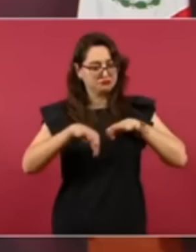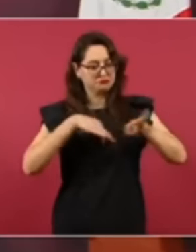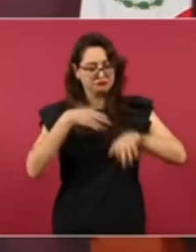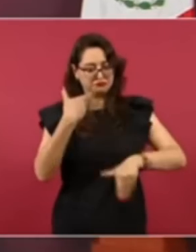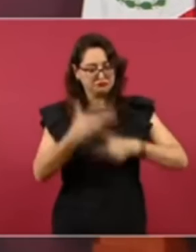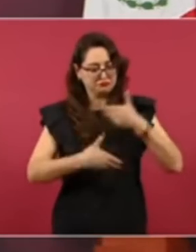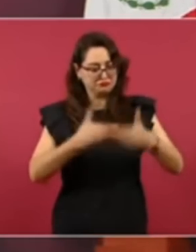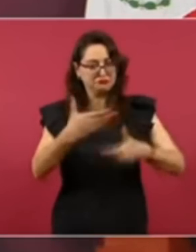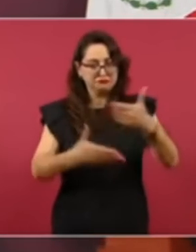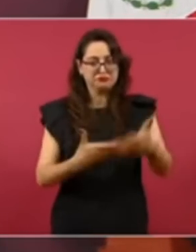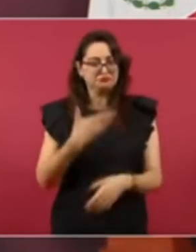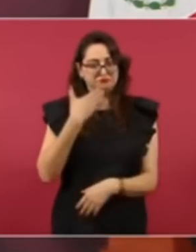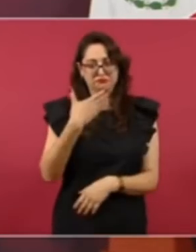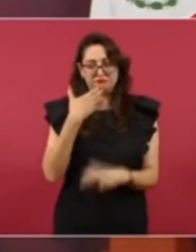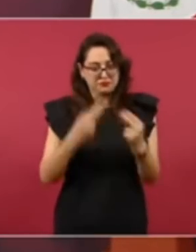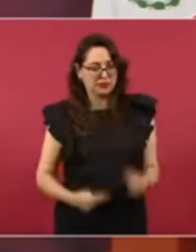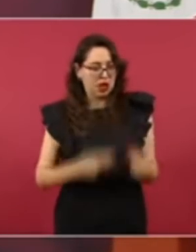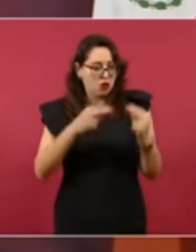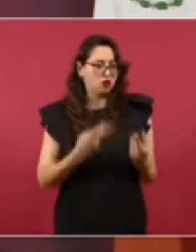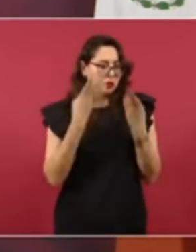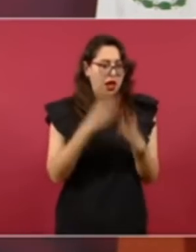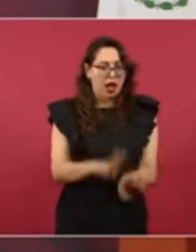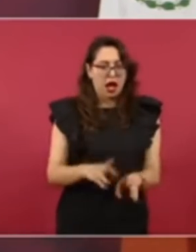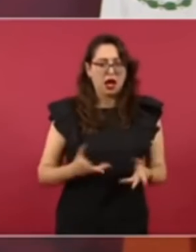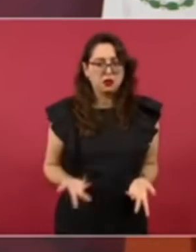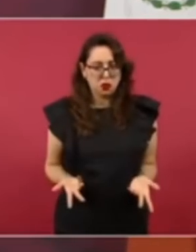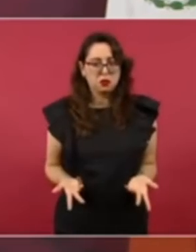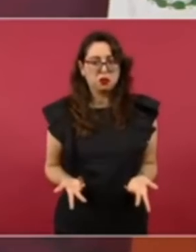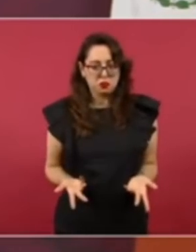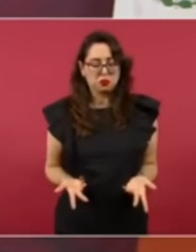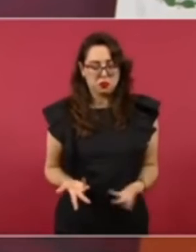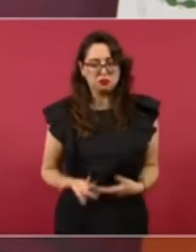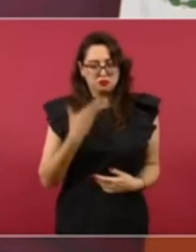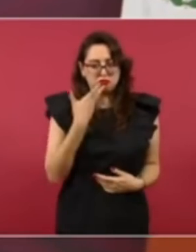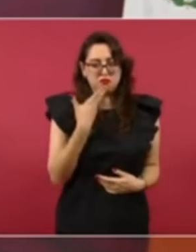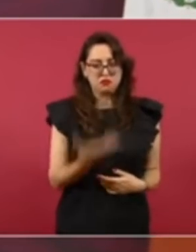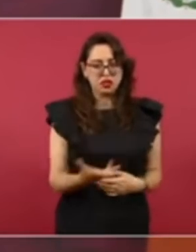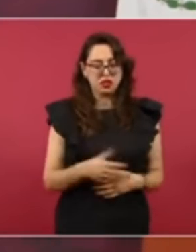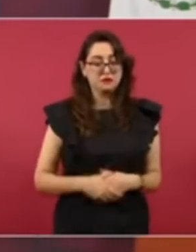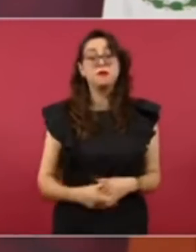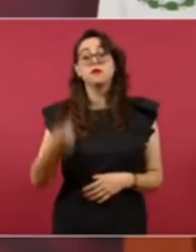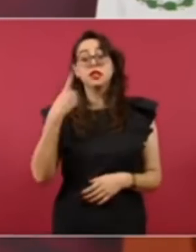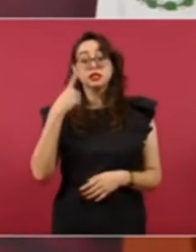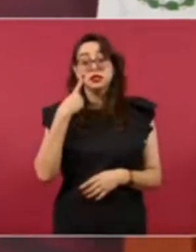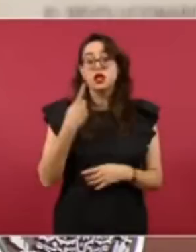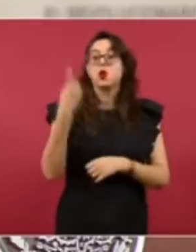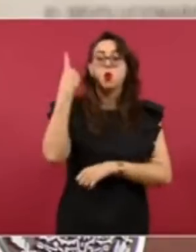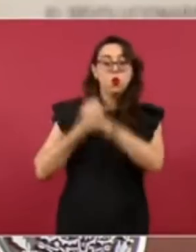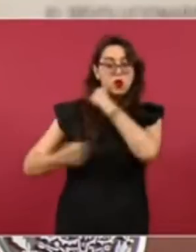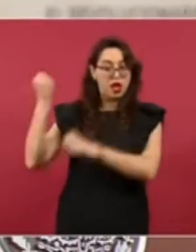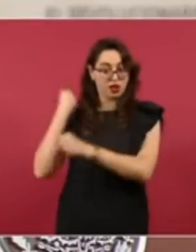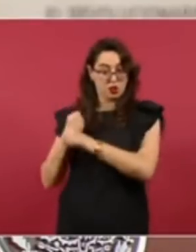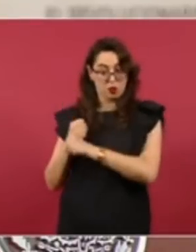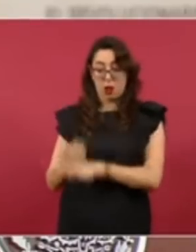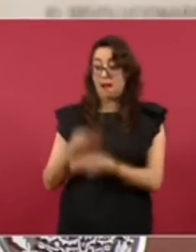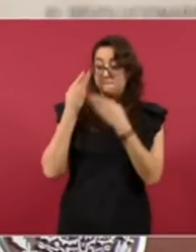porque es un negocio redondo. ¿Saben cuánto ganaron los bancos el año pasado?